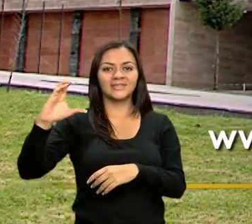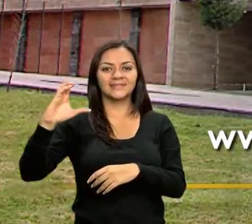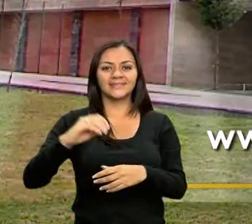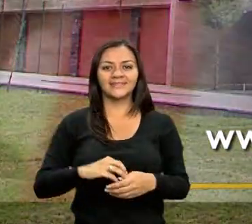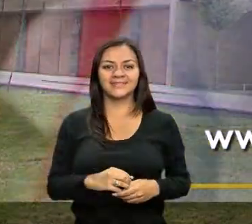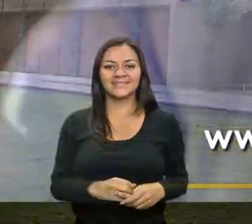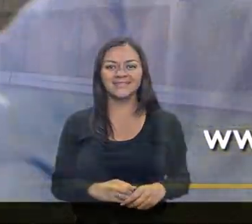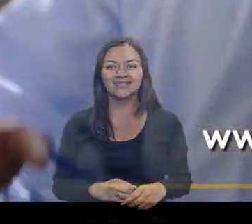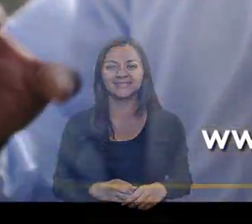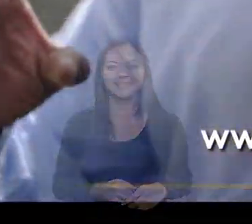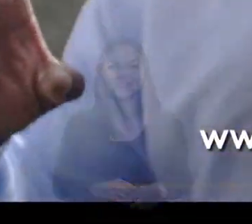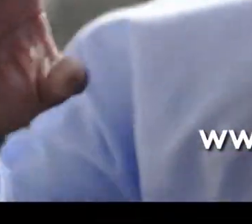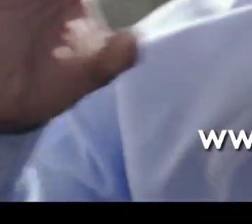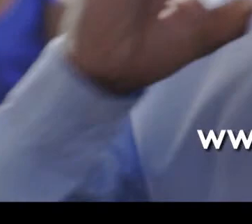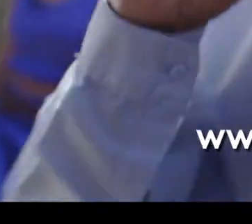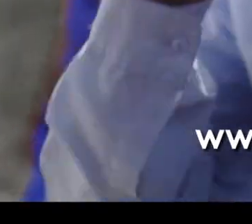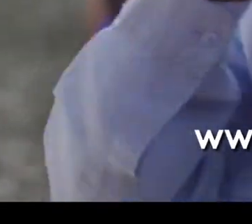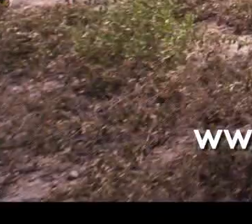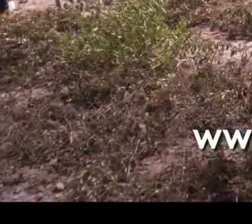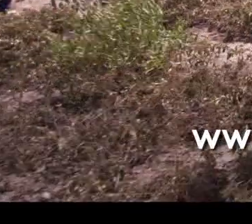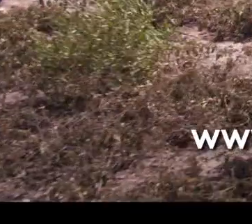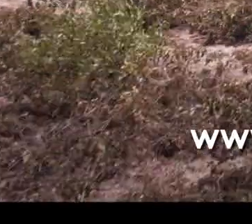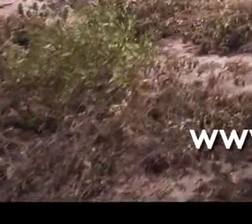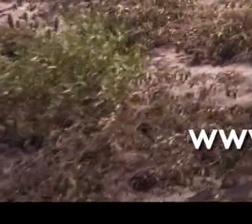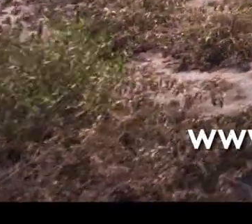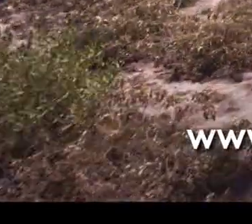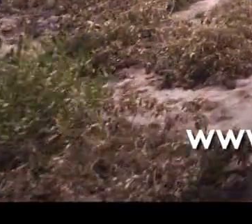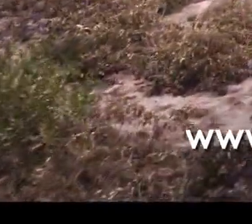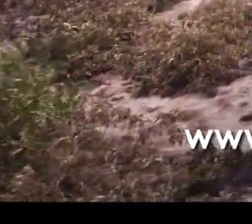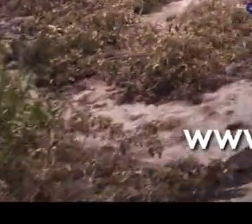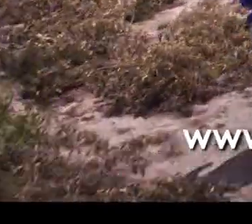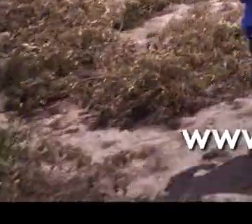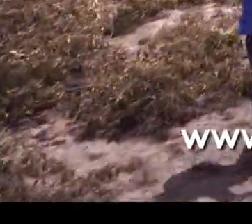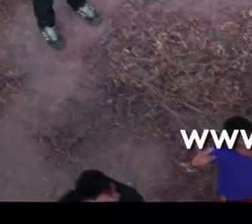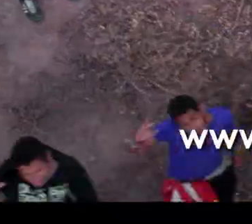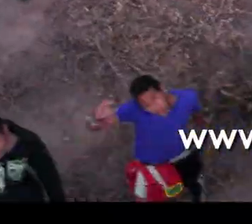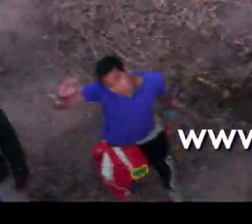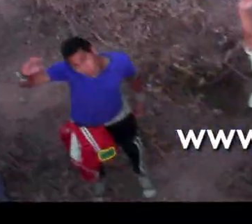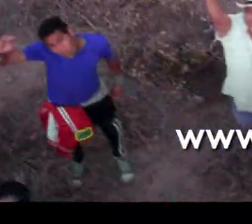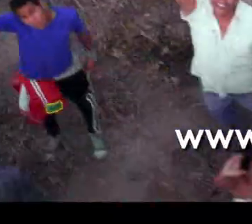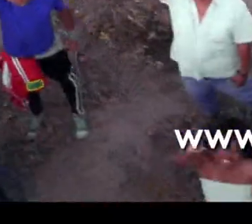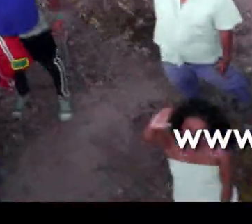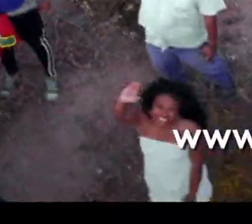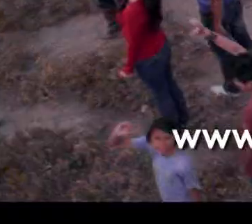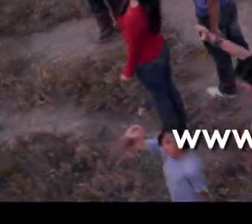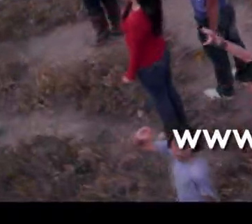www.asambleanacional.gob.es. La Asamblea Nacional está contigo.